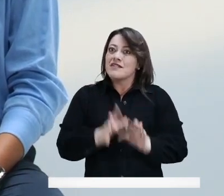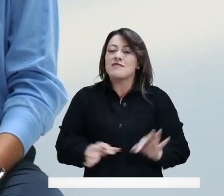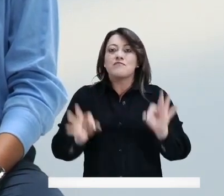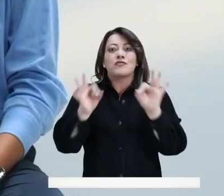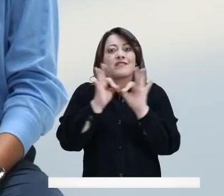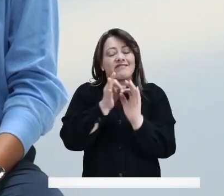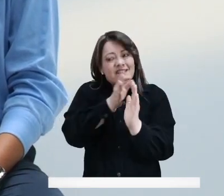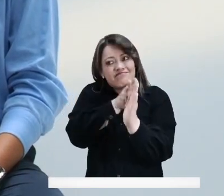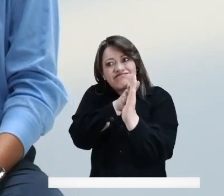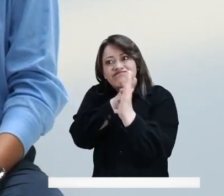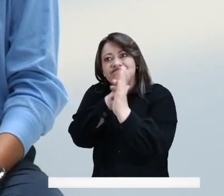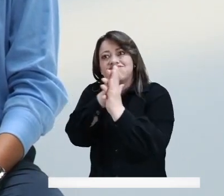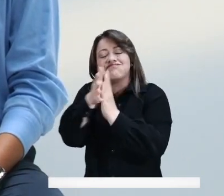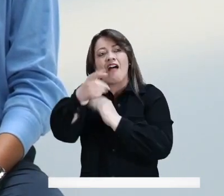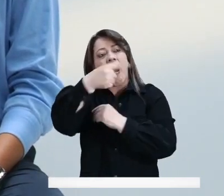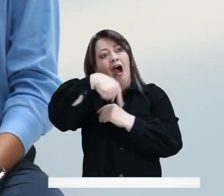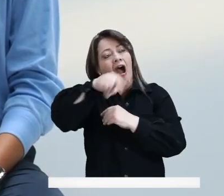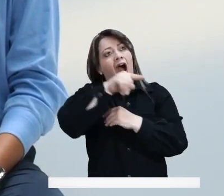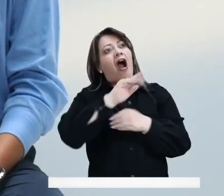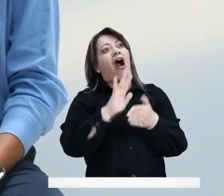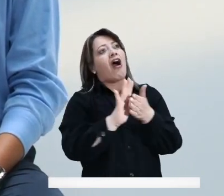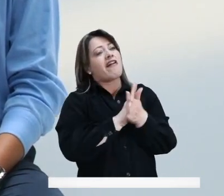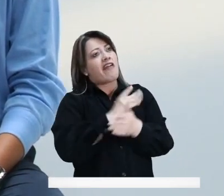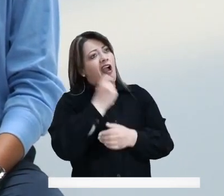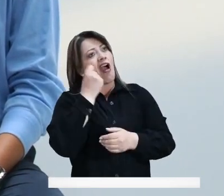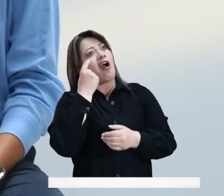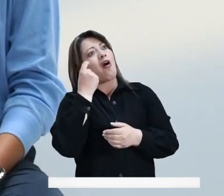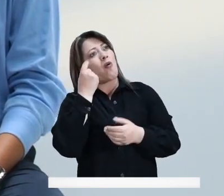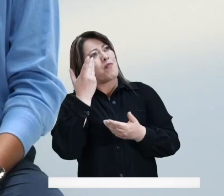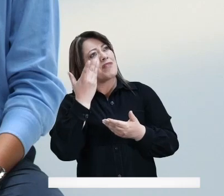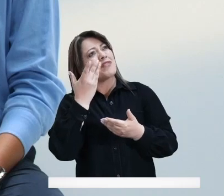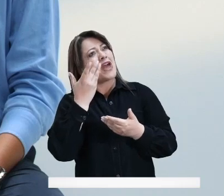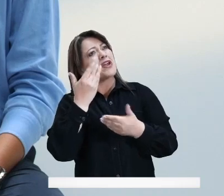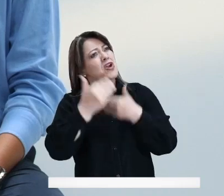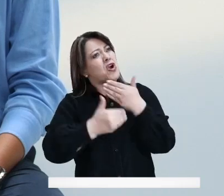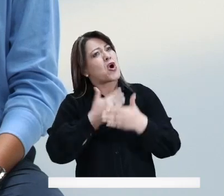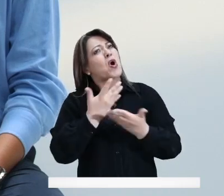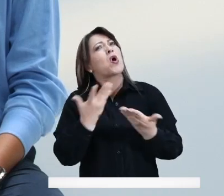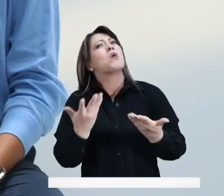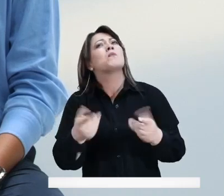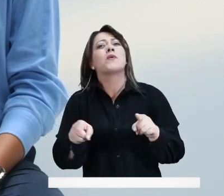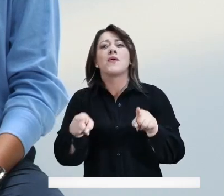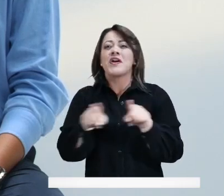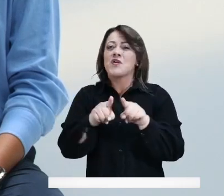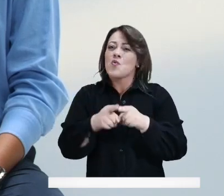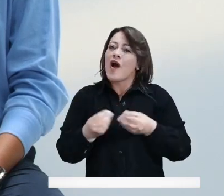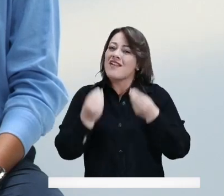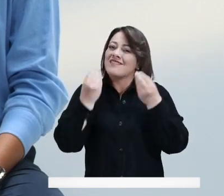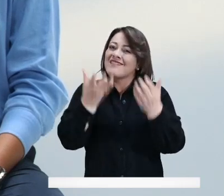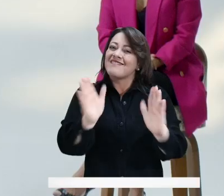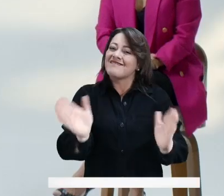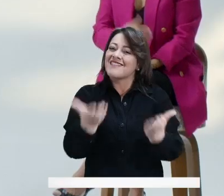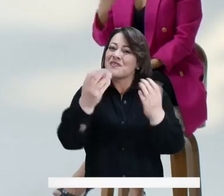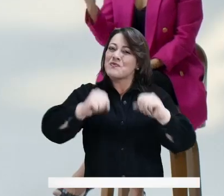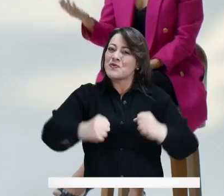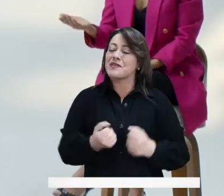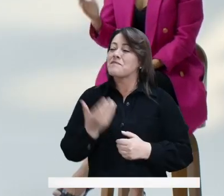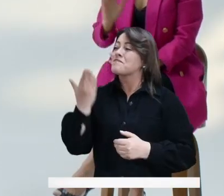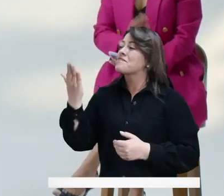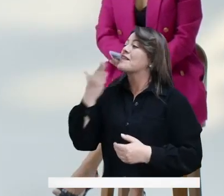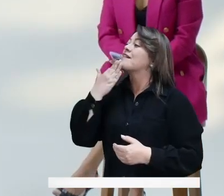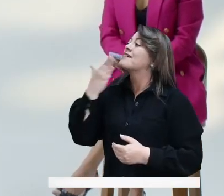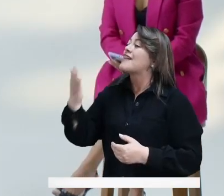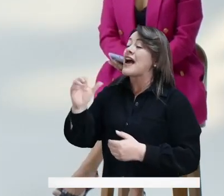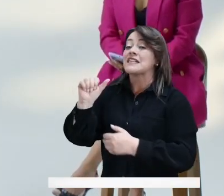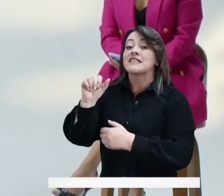que aquí nosotros siempre identificamos como un ejercicio para la ciudad. Concejal